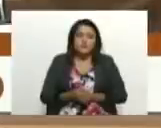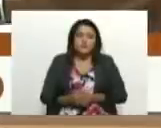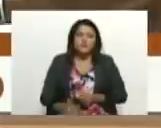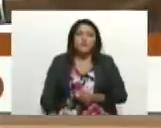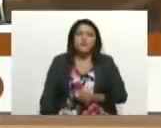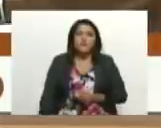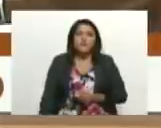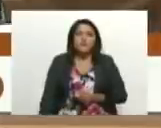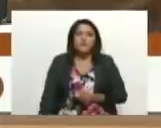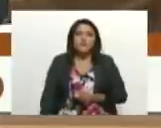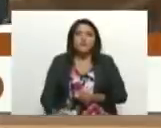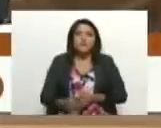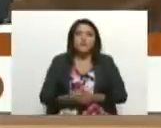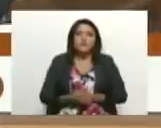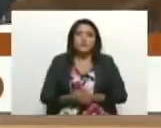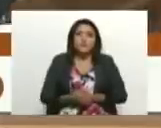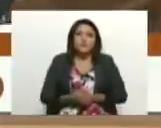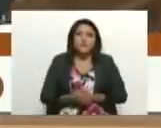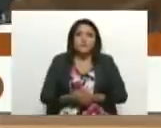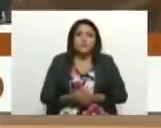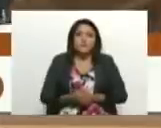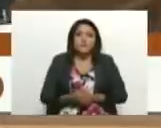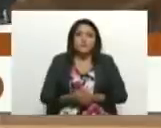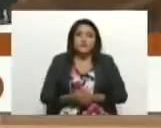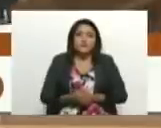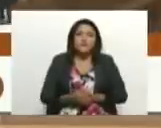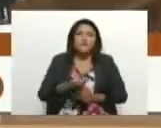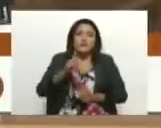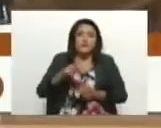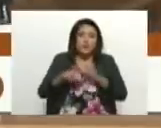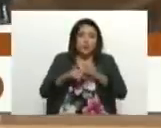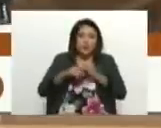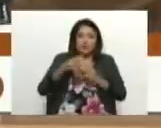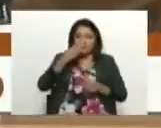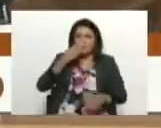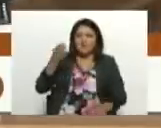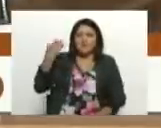logrando, porque esa era la otra cosa que pasaba en la Cuarta República,